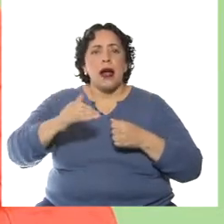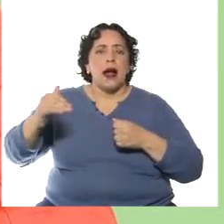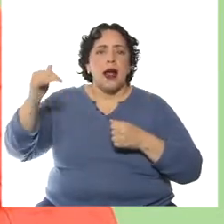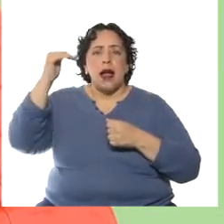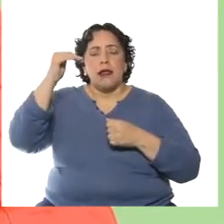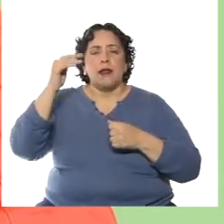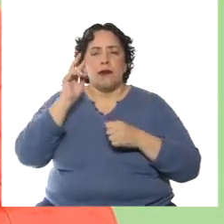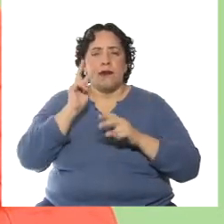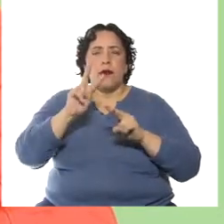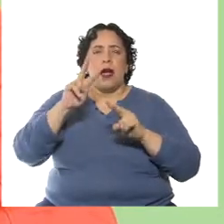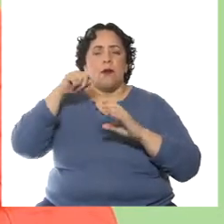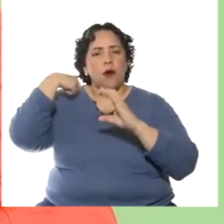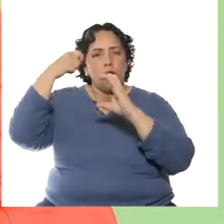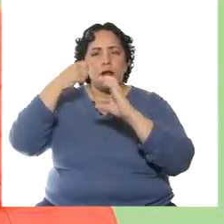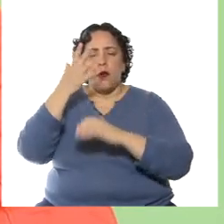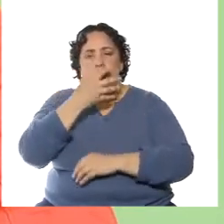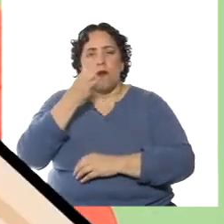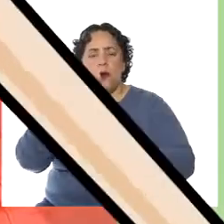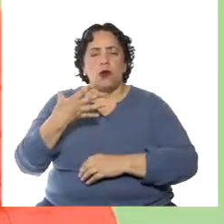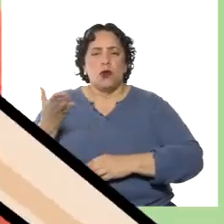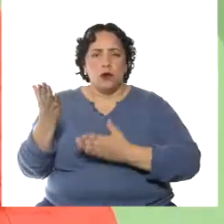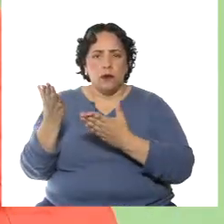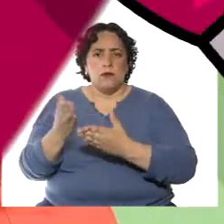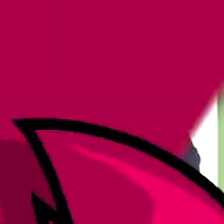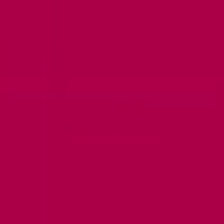grandes. Veamos ese video tan hermoso.